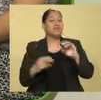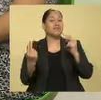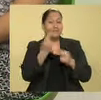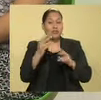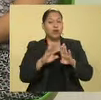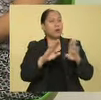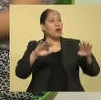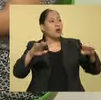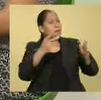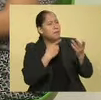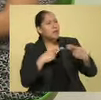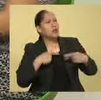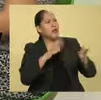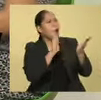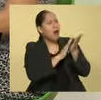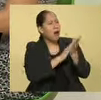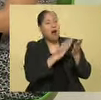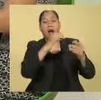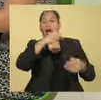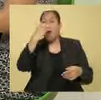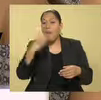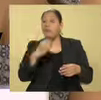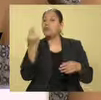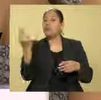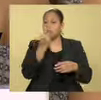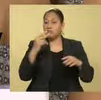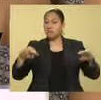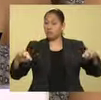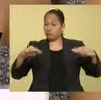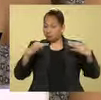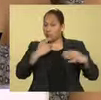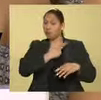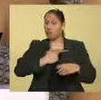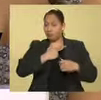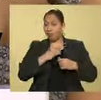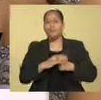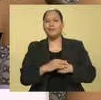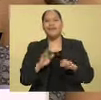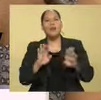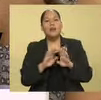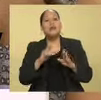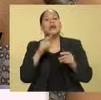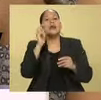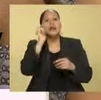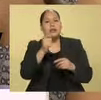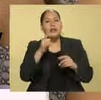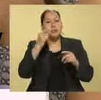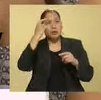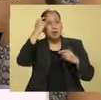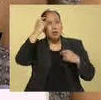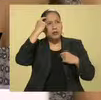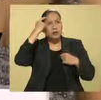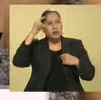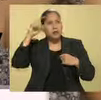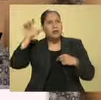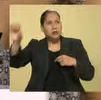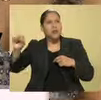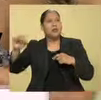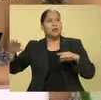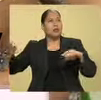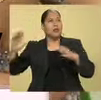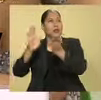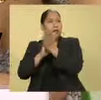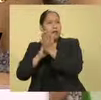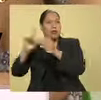reconocimiento externo de terceras personas y entonces está totalmente relacionada psicológicamente la